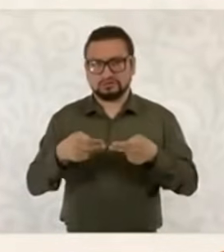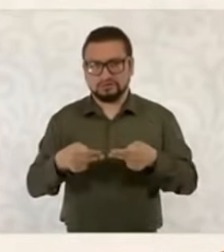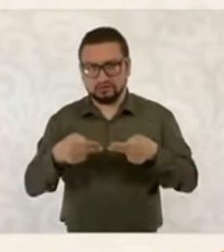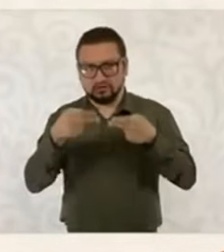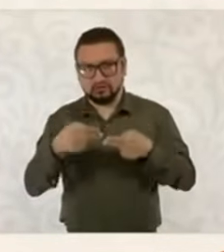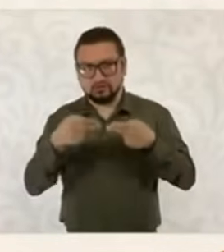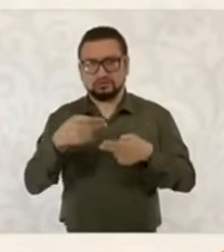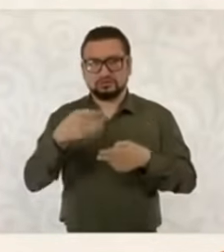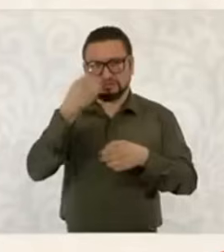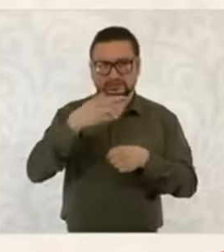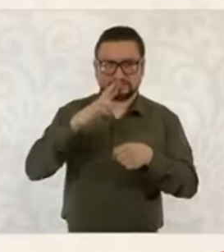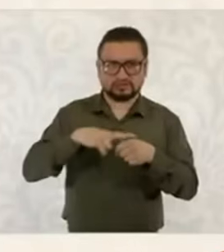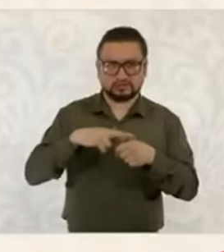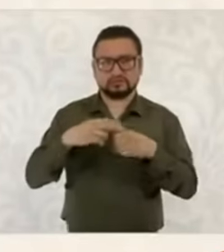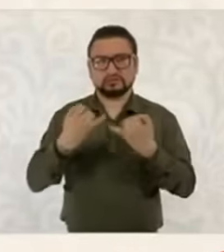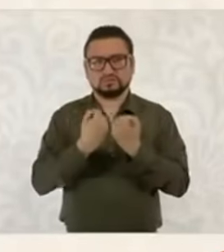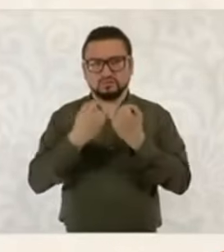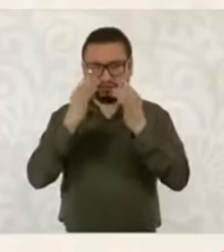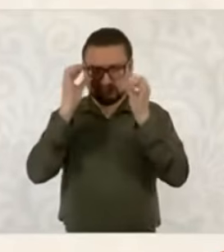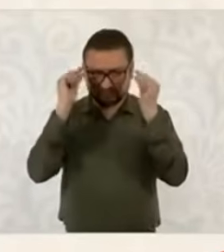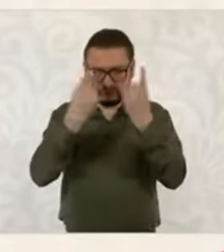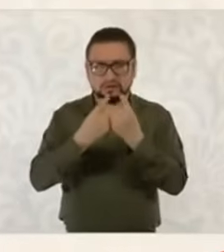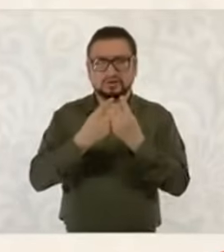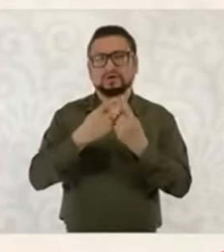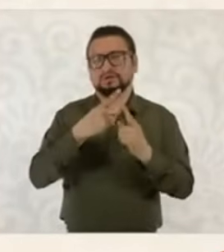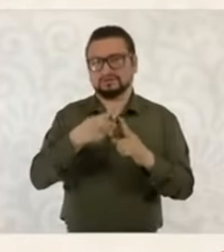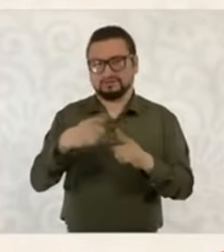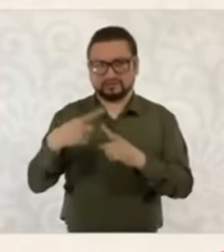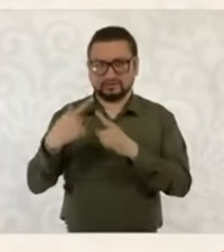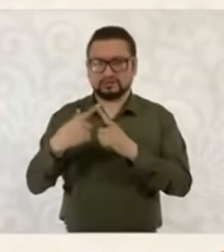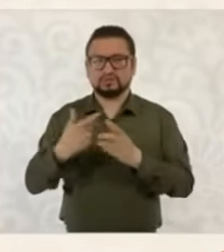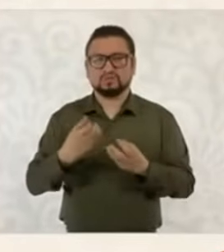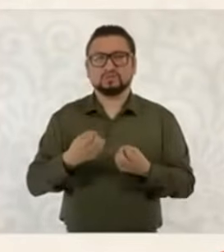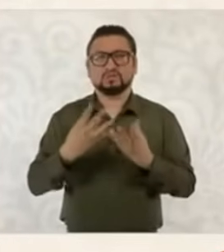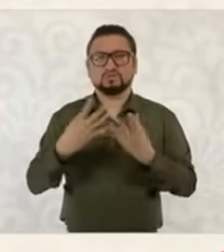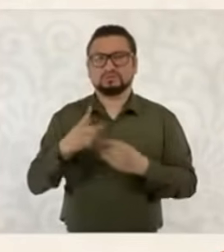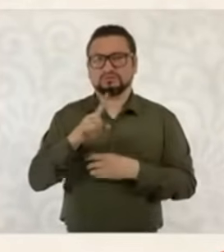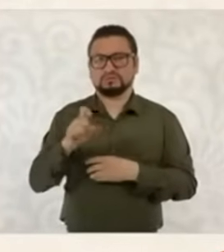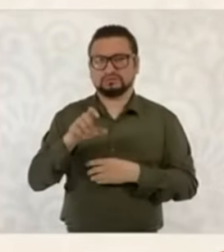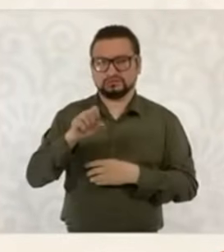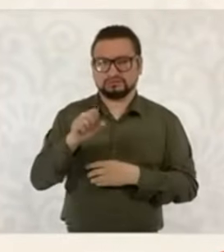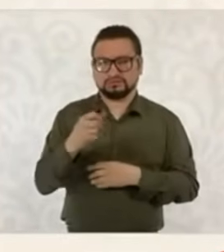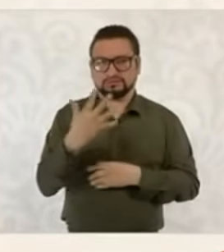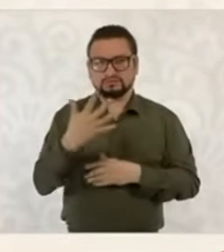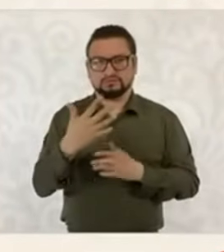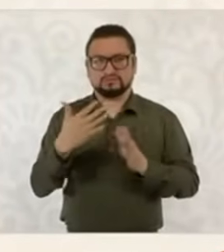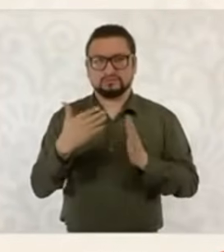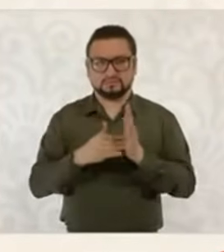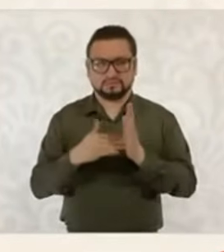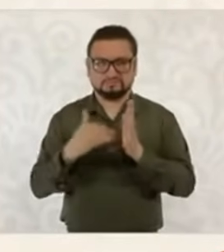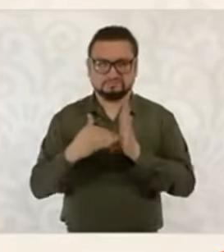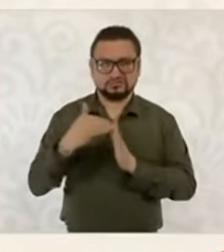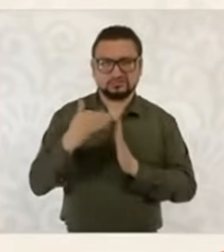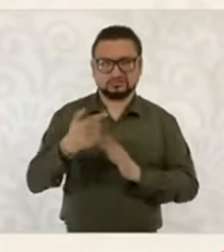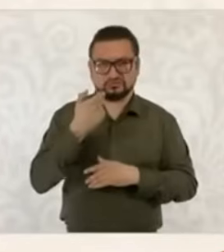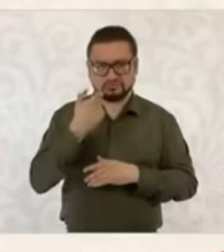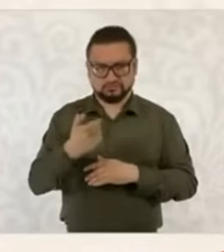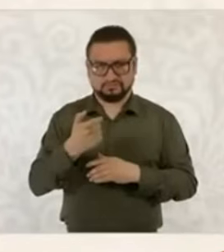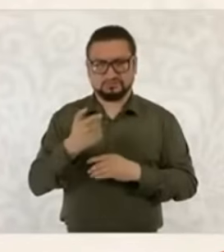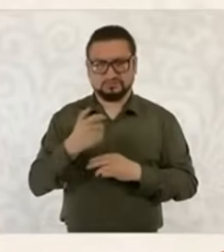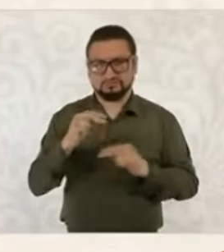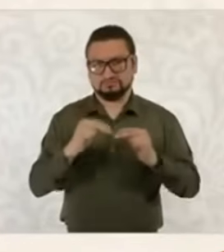en particular aduanas. Al corte más reciente vamos como 165,000 millones de pesos por